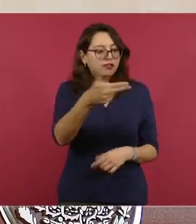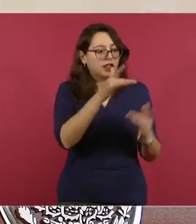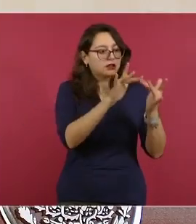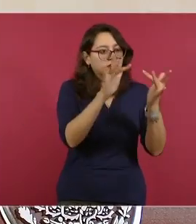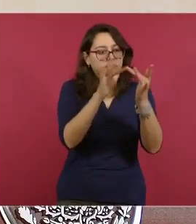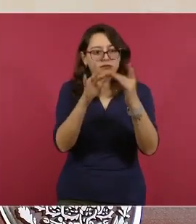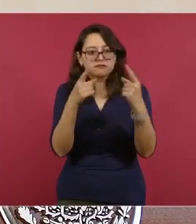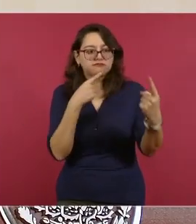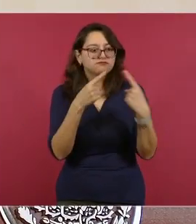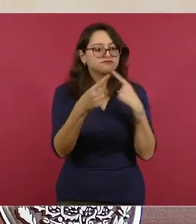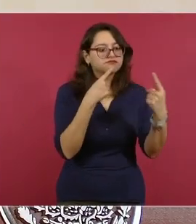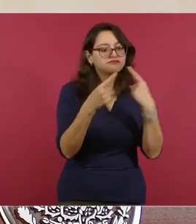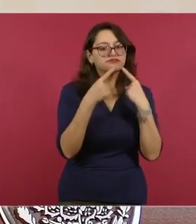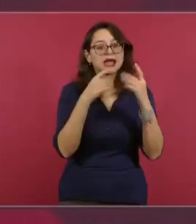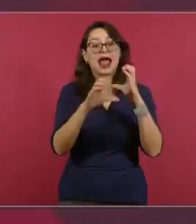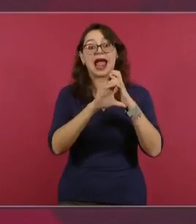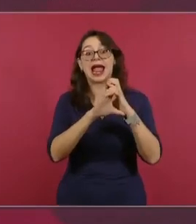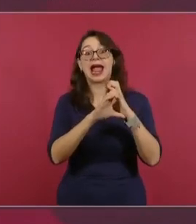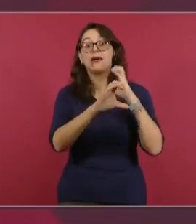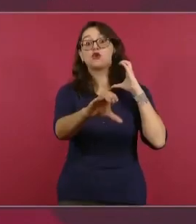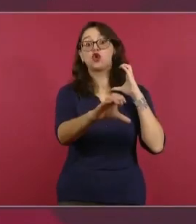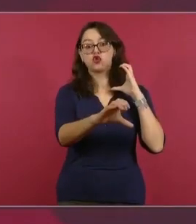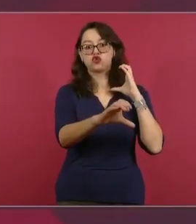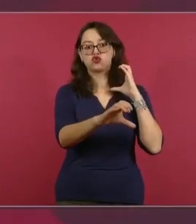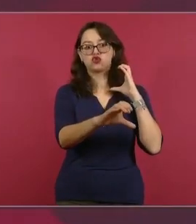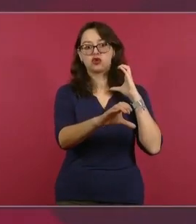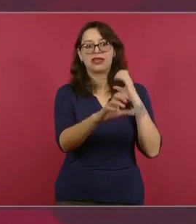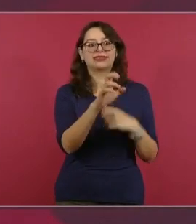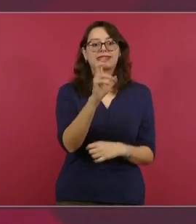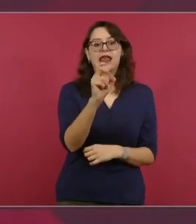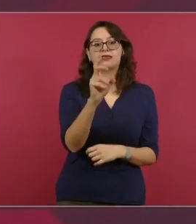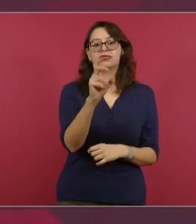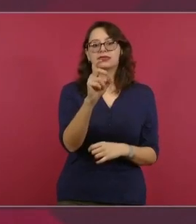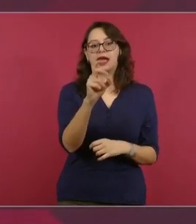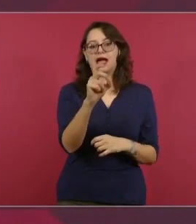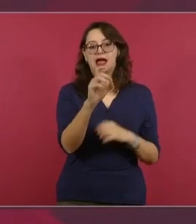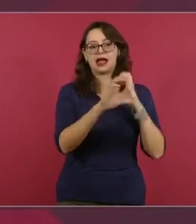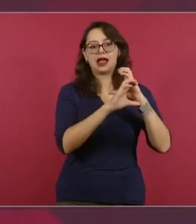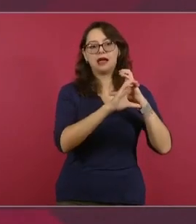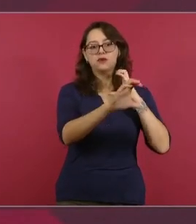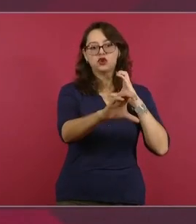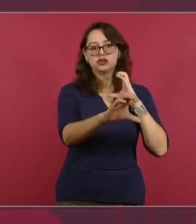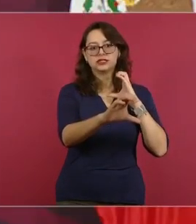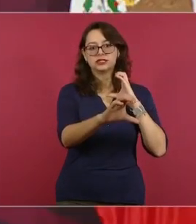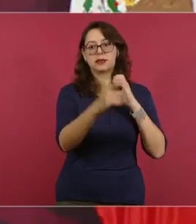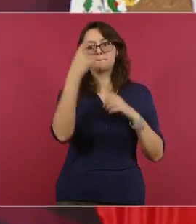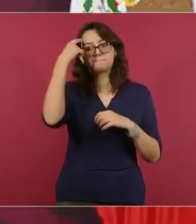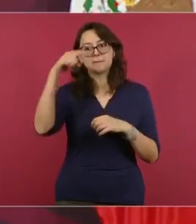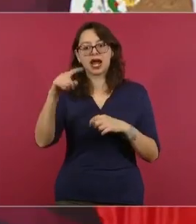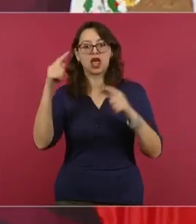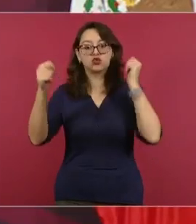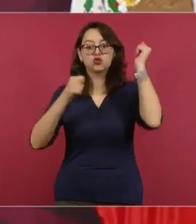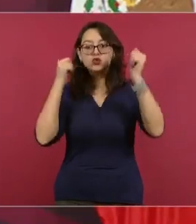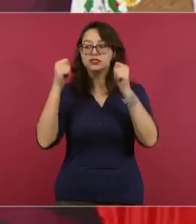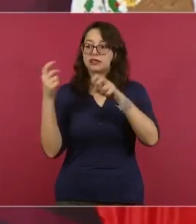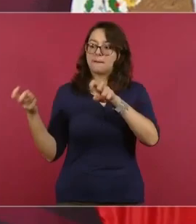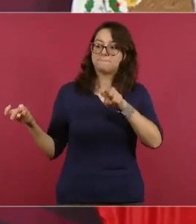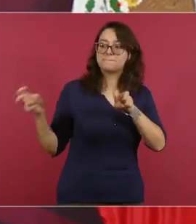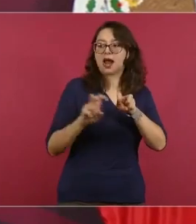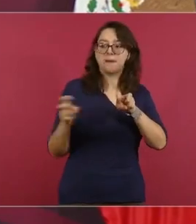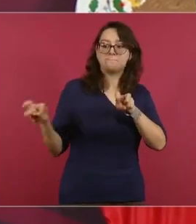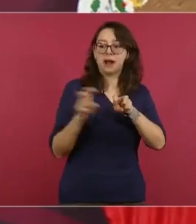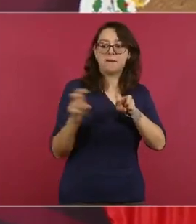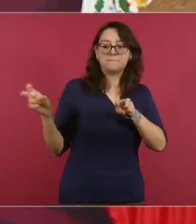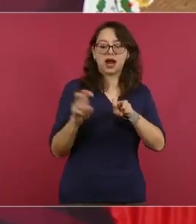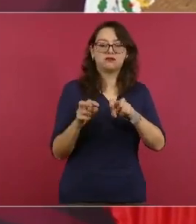para traer a la Ciudad de México a los turistas. Ese es el